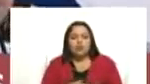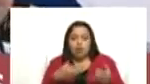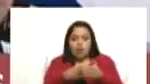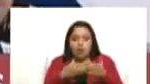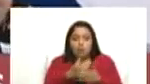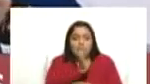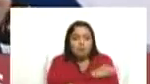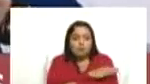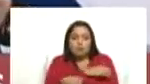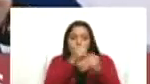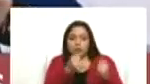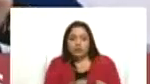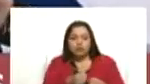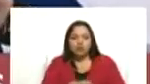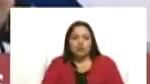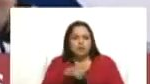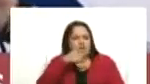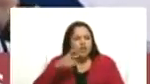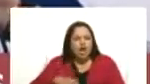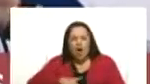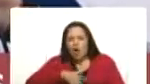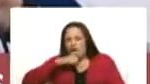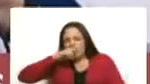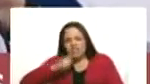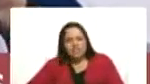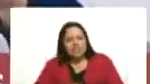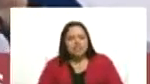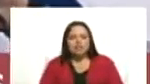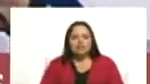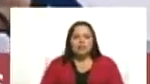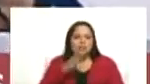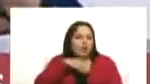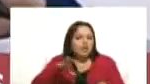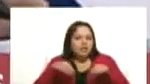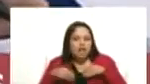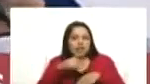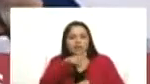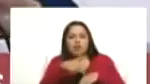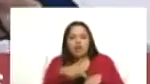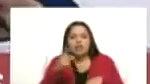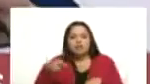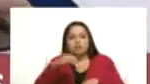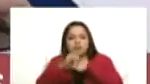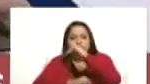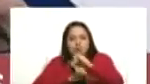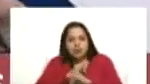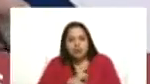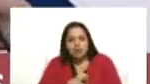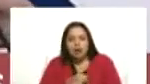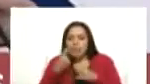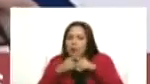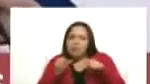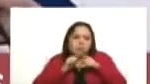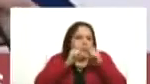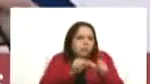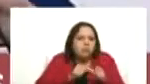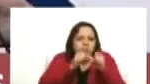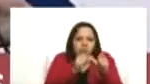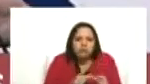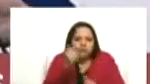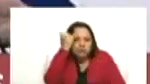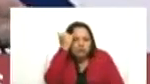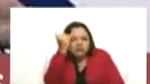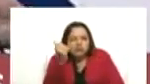derecha, personas odiadas, repudiadas a escala nacional e internacional, pero que siguen en esta